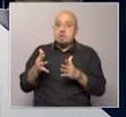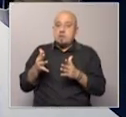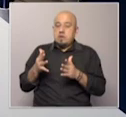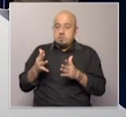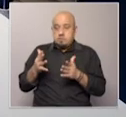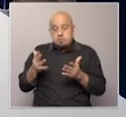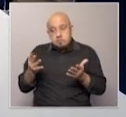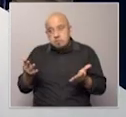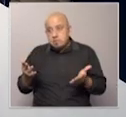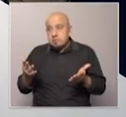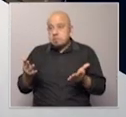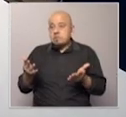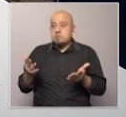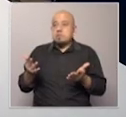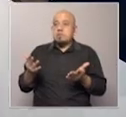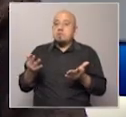querer